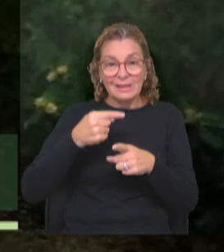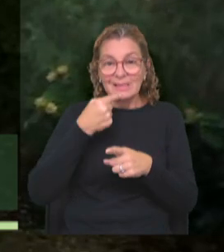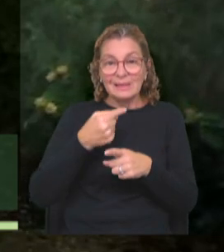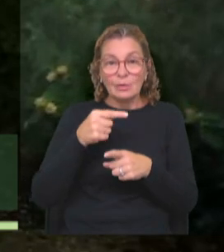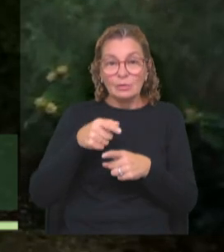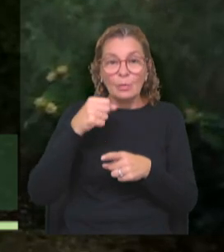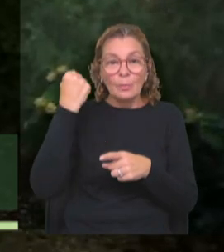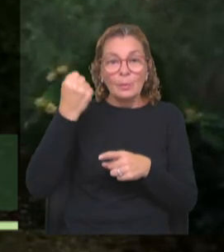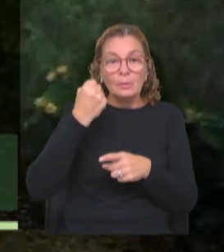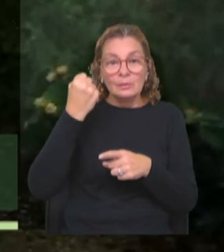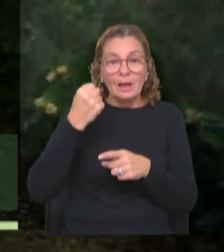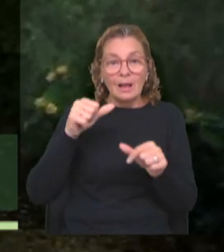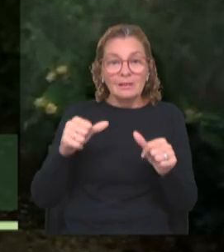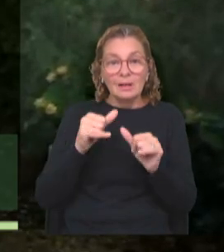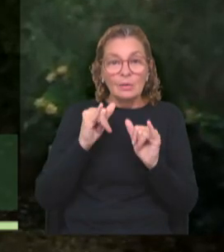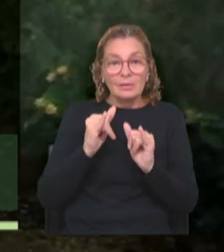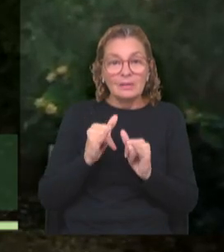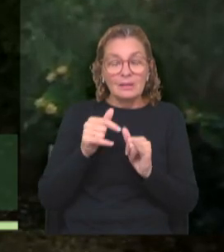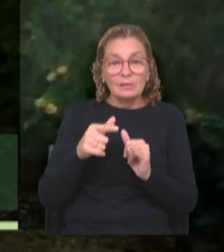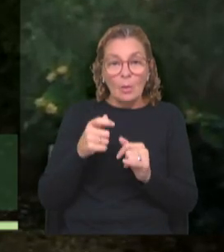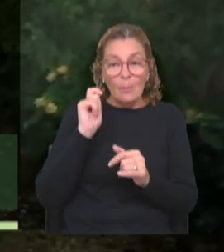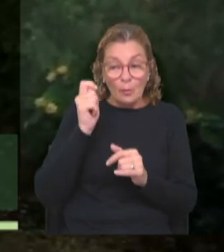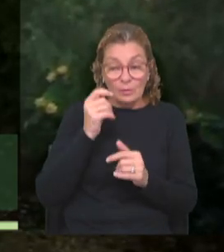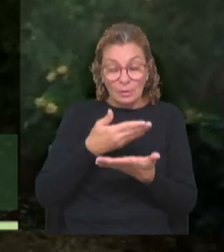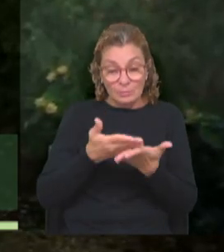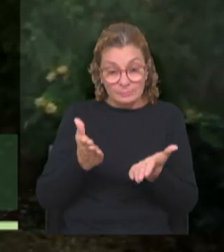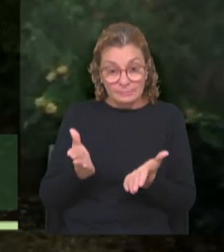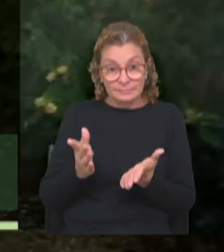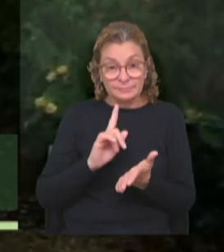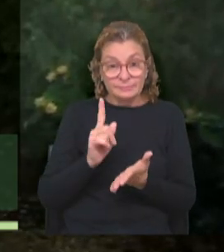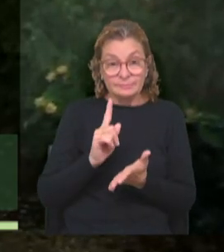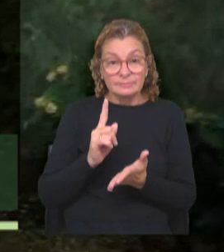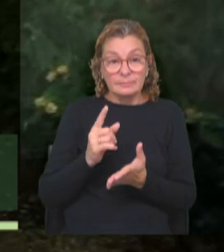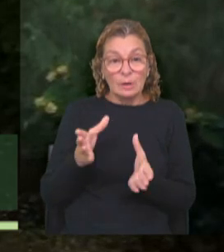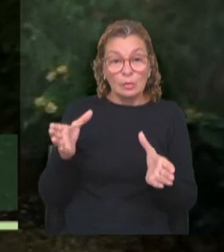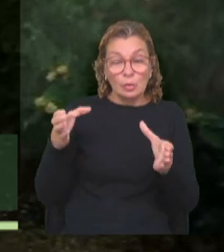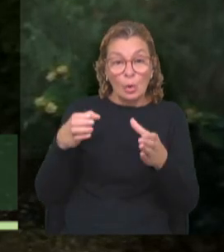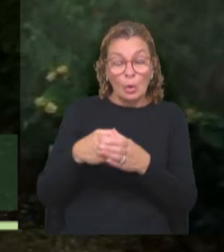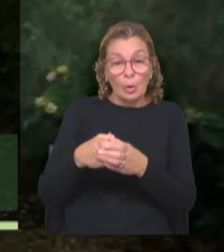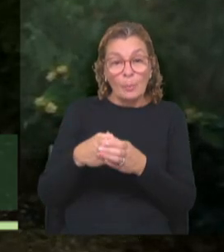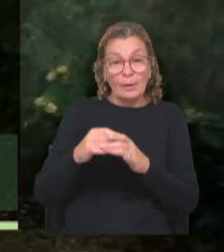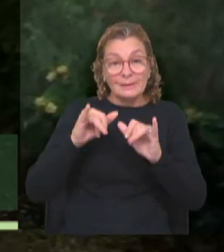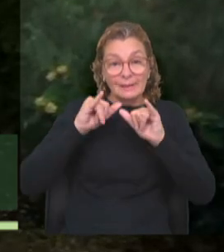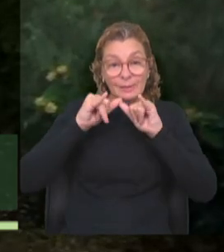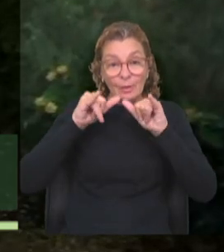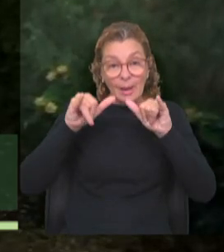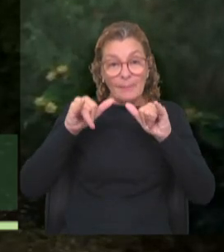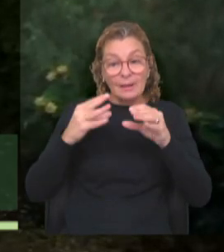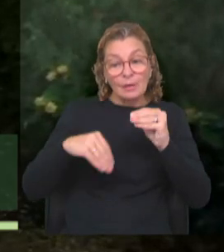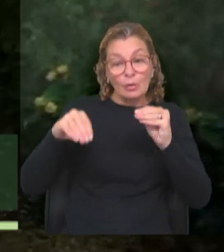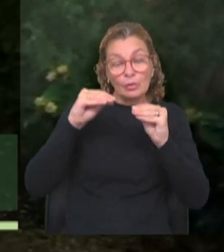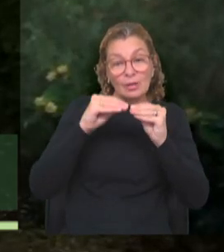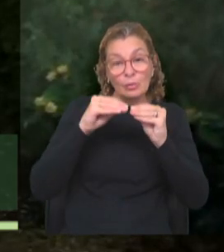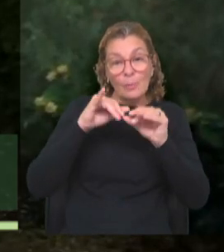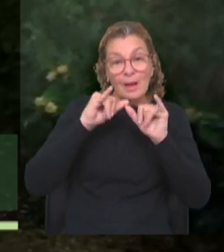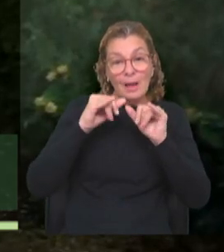que es importante hacerlo así, hacerlo de esta manera tan pública porque no es un sector que está haciendo campaña o que se suma a la campaña